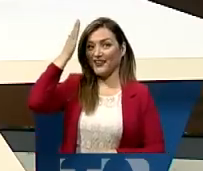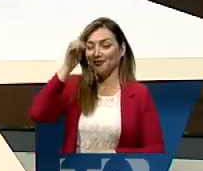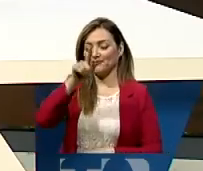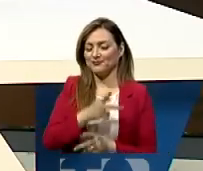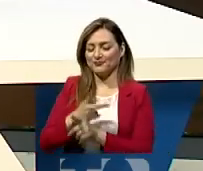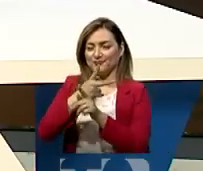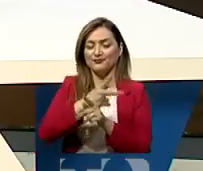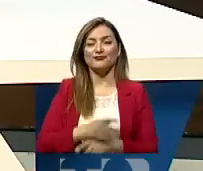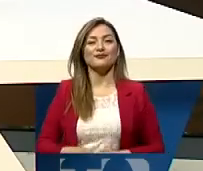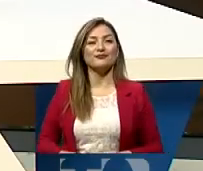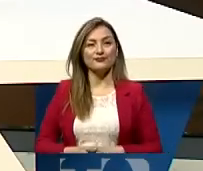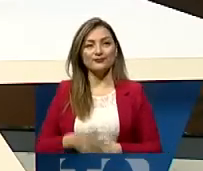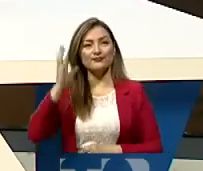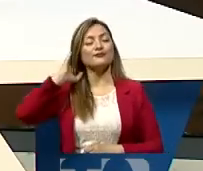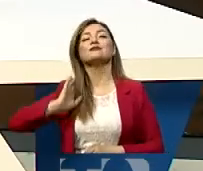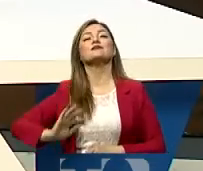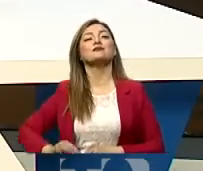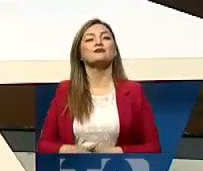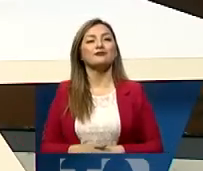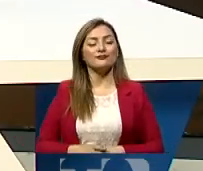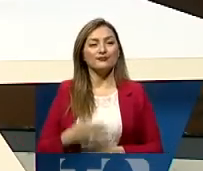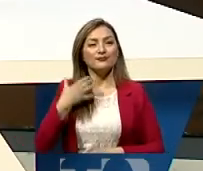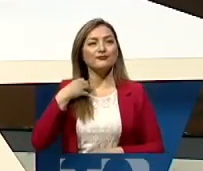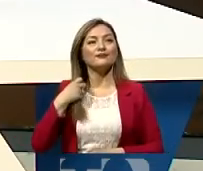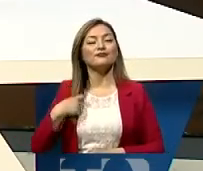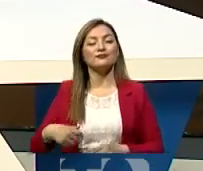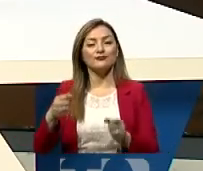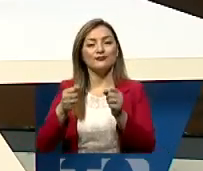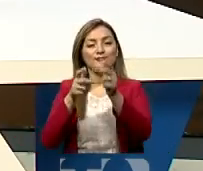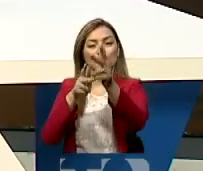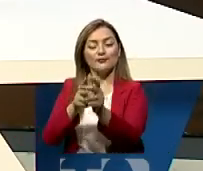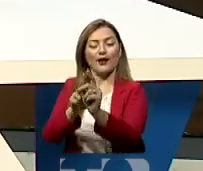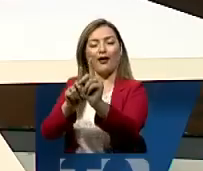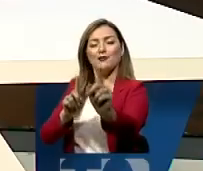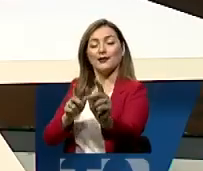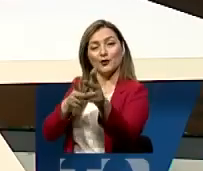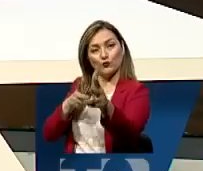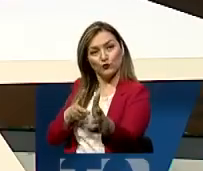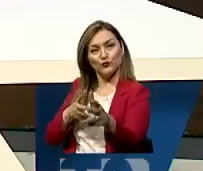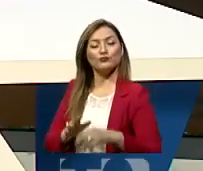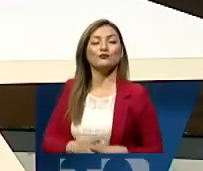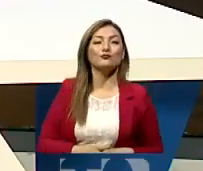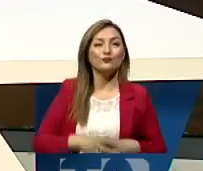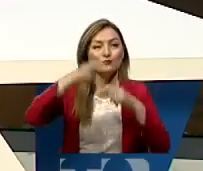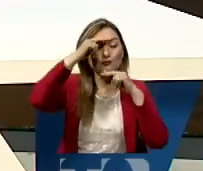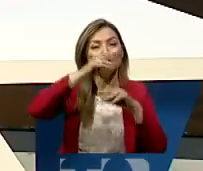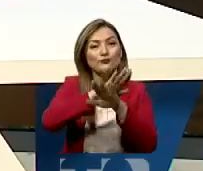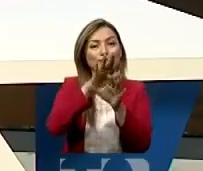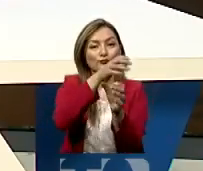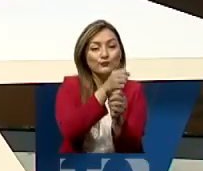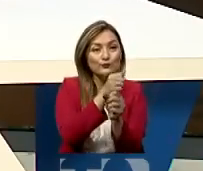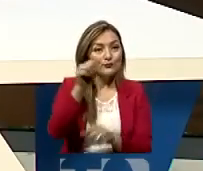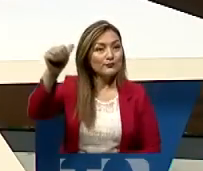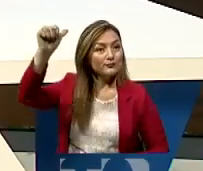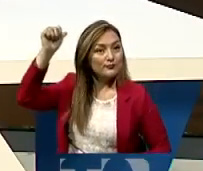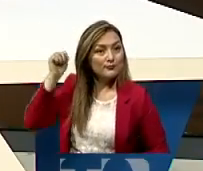las debidas precauciones, mantenga la distancia correspondiente y maneje con cuidado. Y hoy tenemos noticias en materia de seguridad. Ayer se